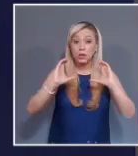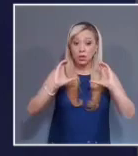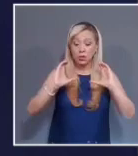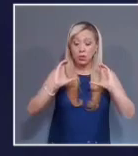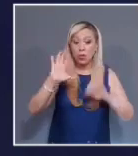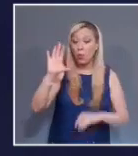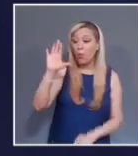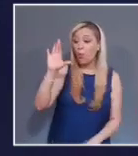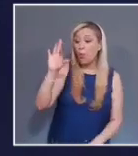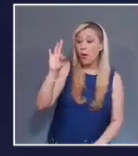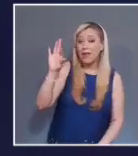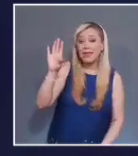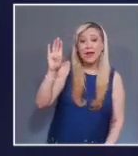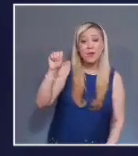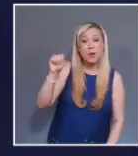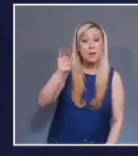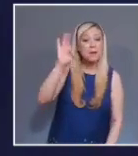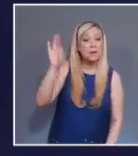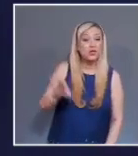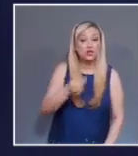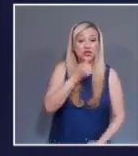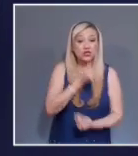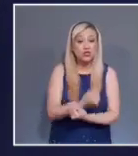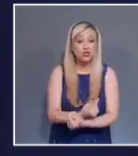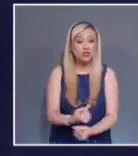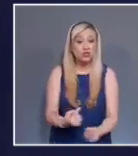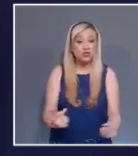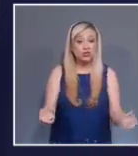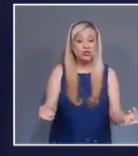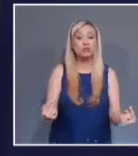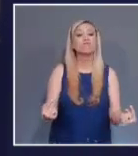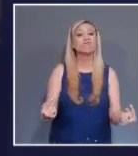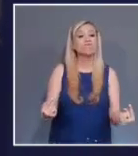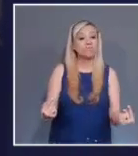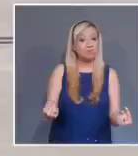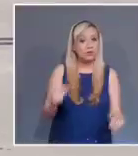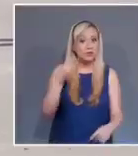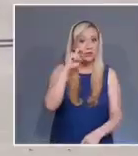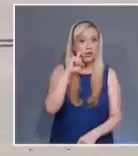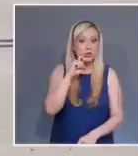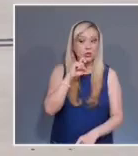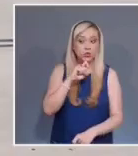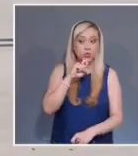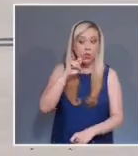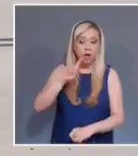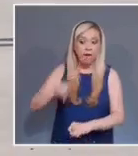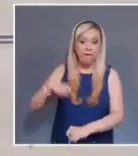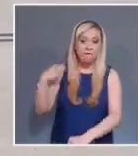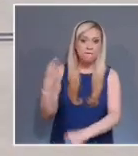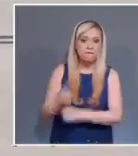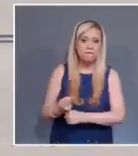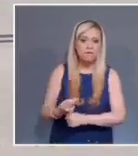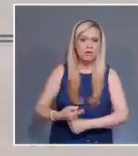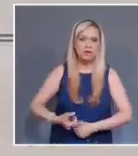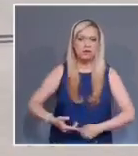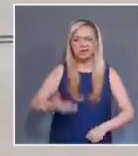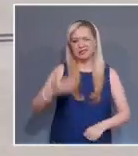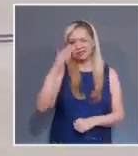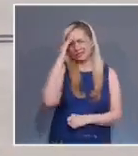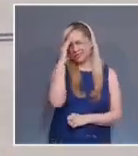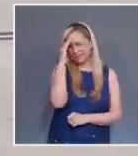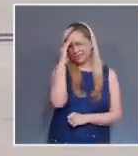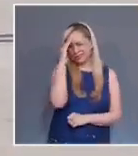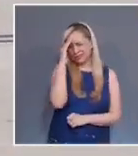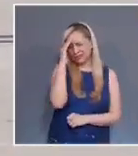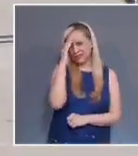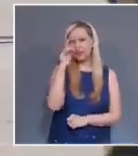49% de los infantes son víctimas de violencia sexual. México ocupa el primer lugar a nivel mundial en pornografía